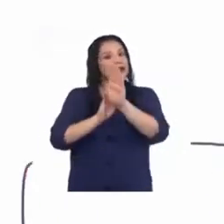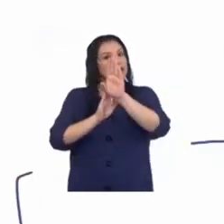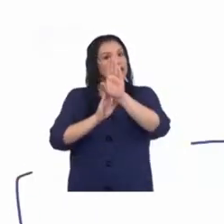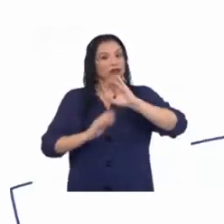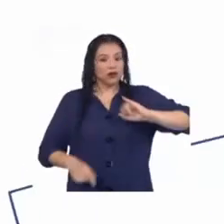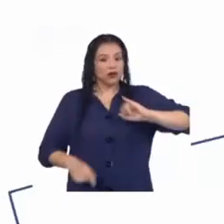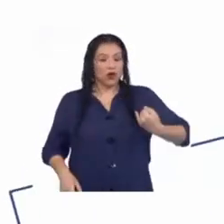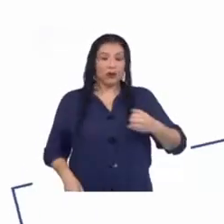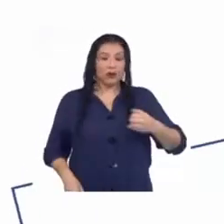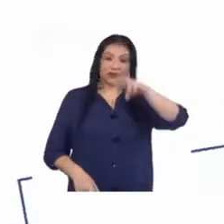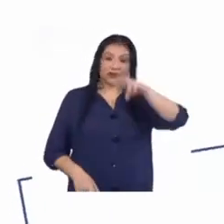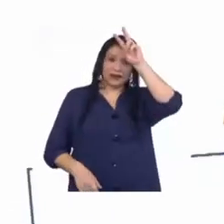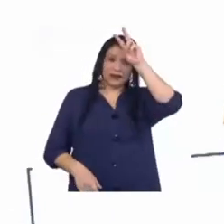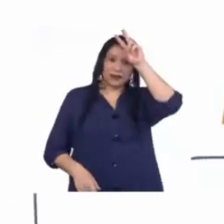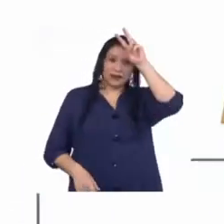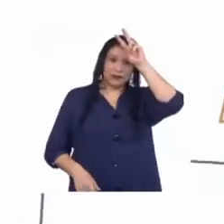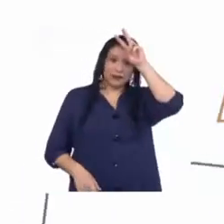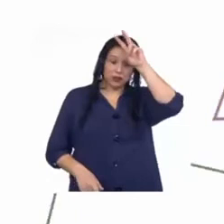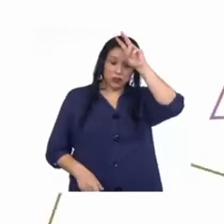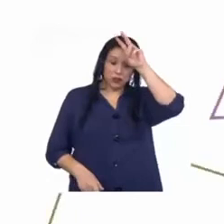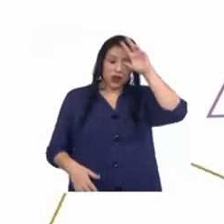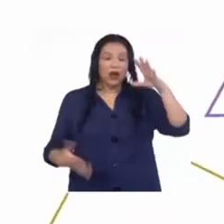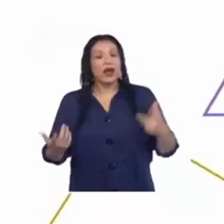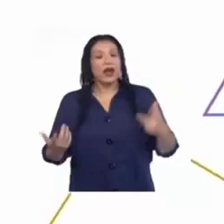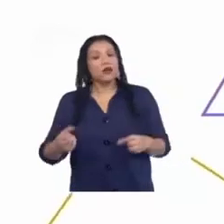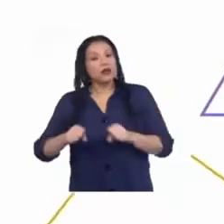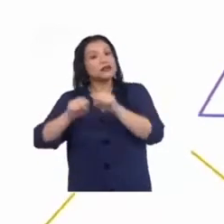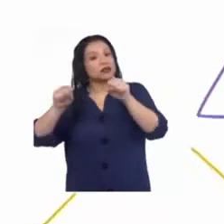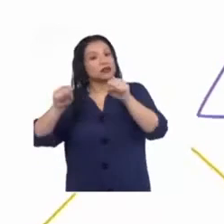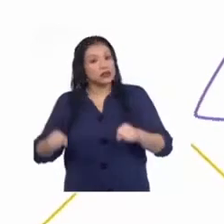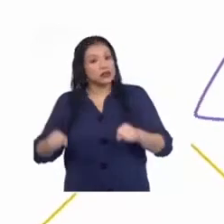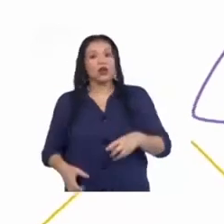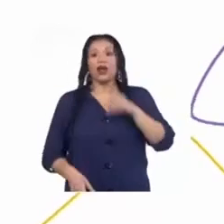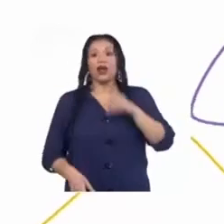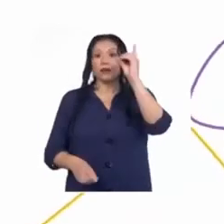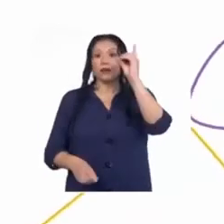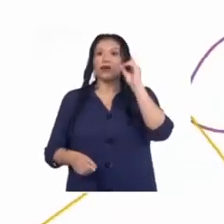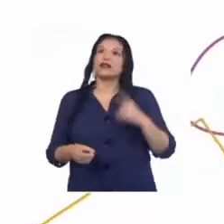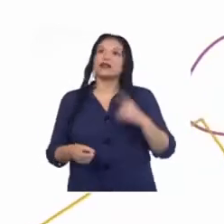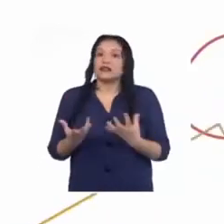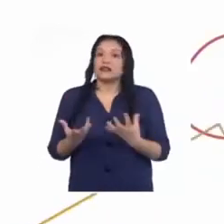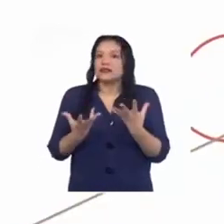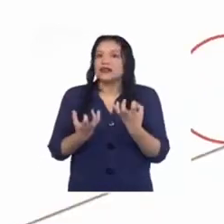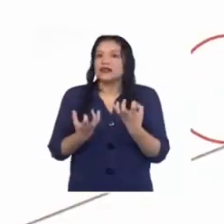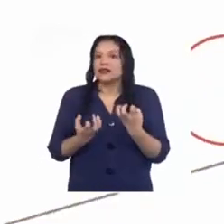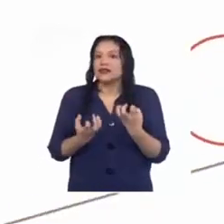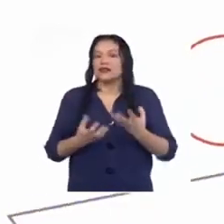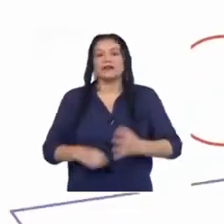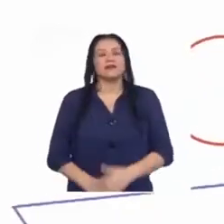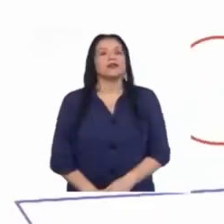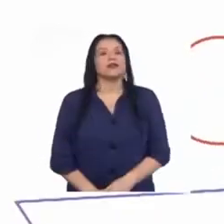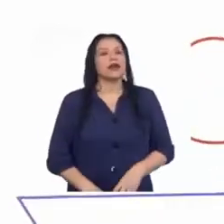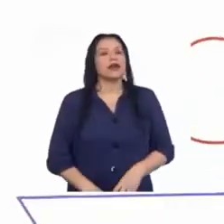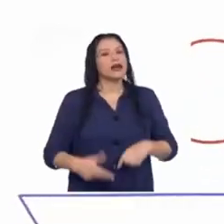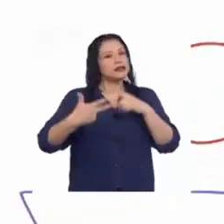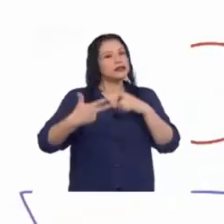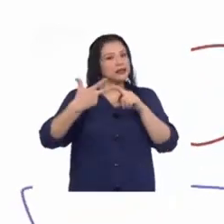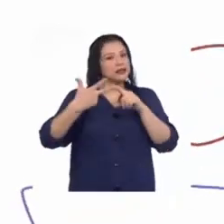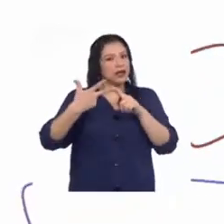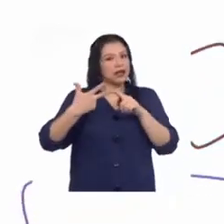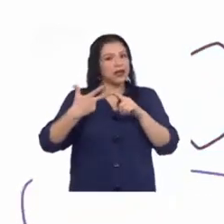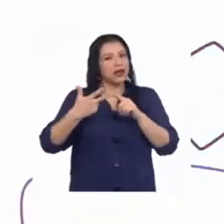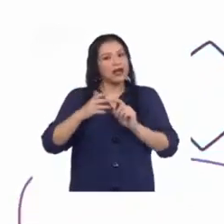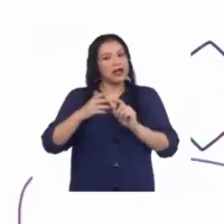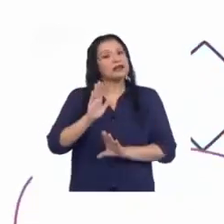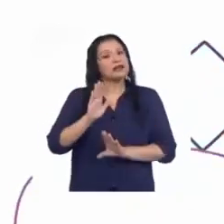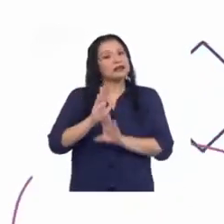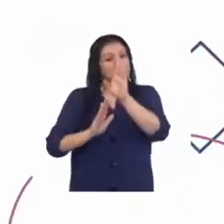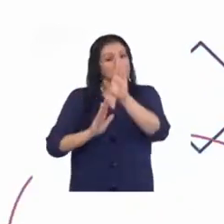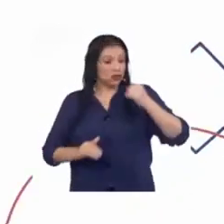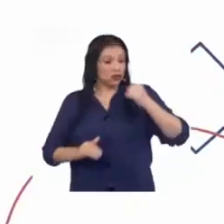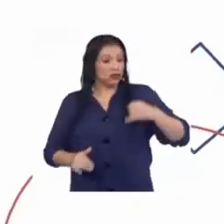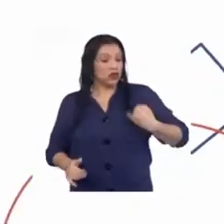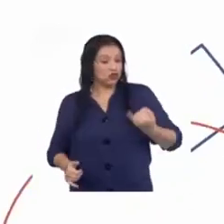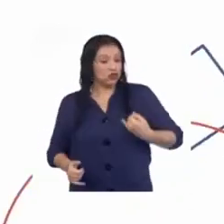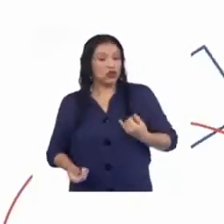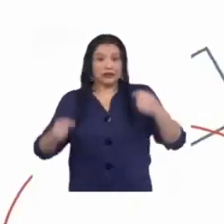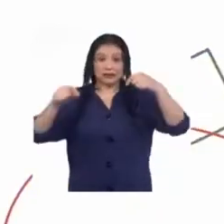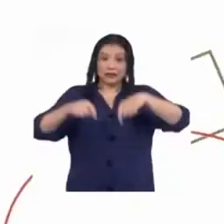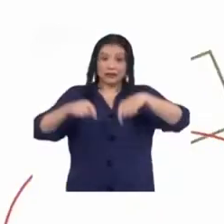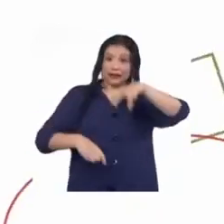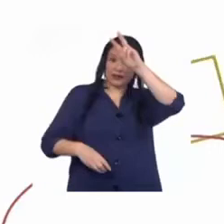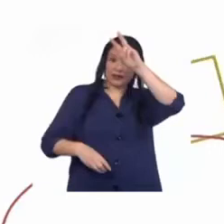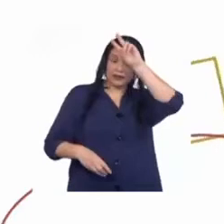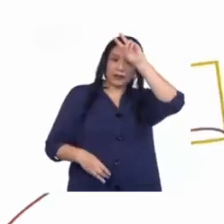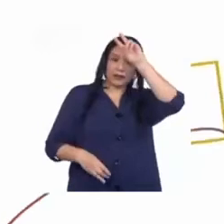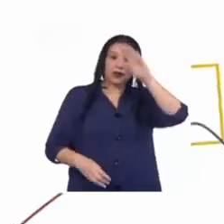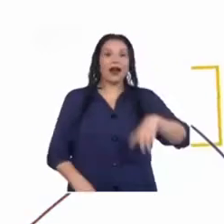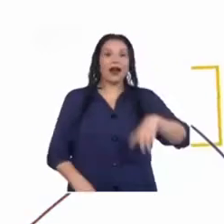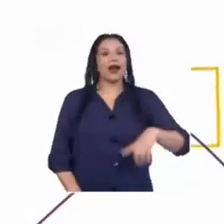el Perú dentro de un contexto democrático esperado. C. El desarrollo de los jóvenes en el Perú